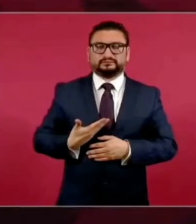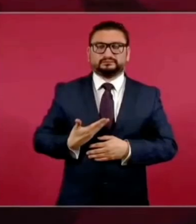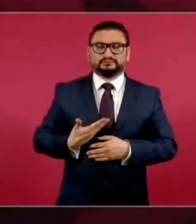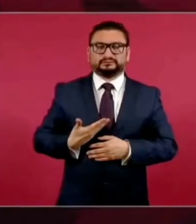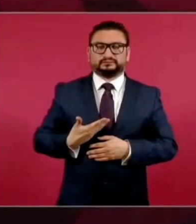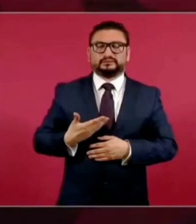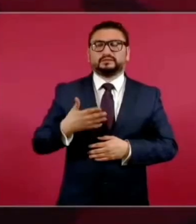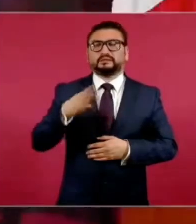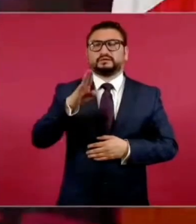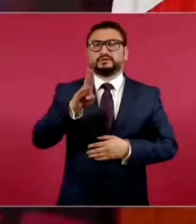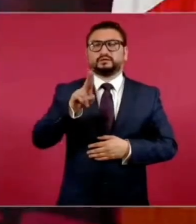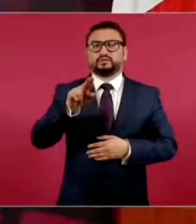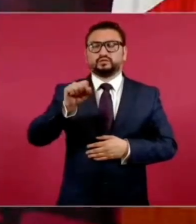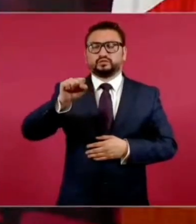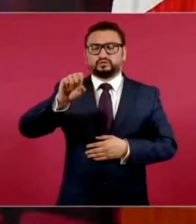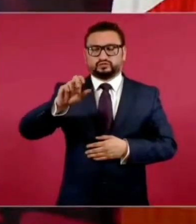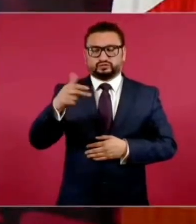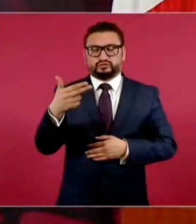Bush